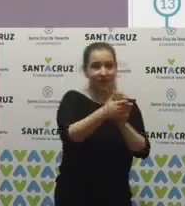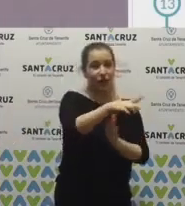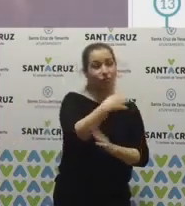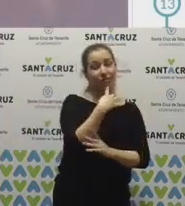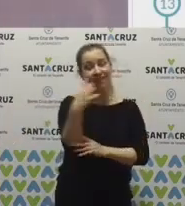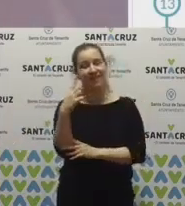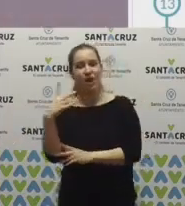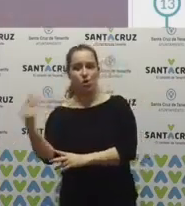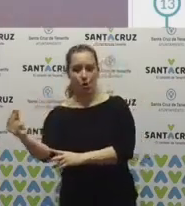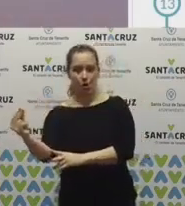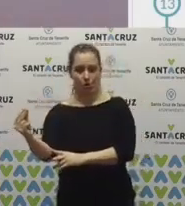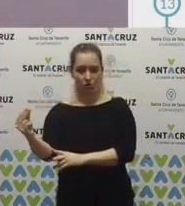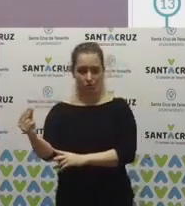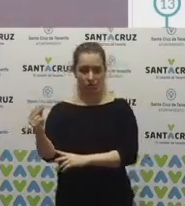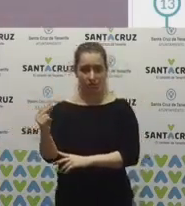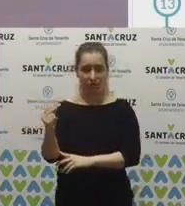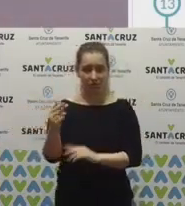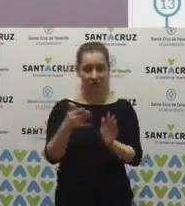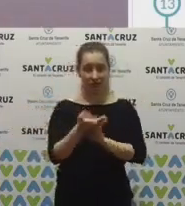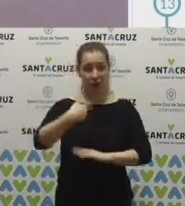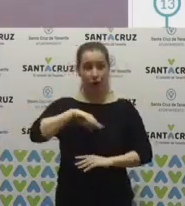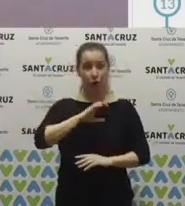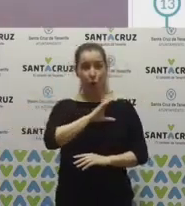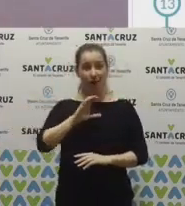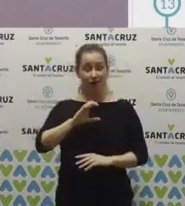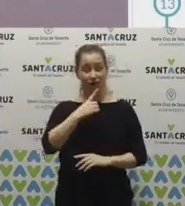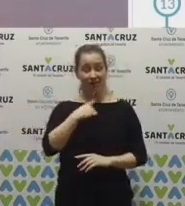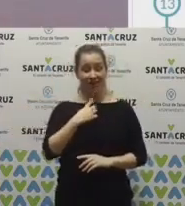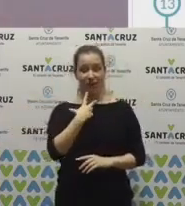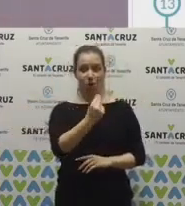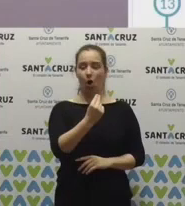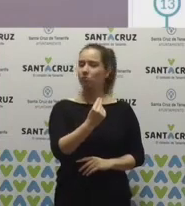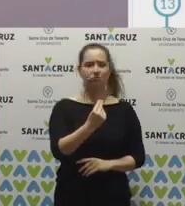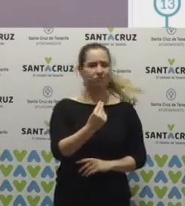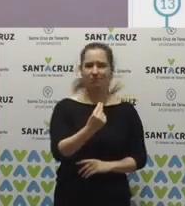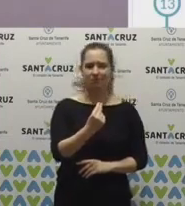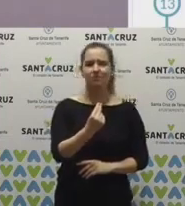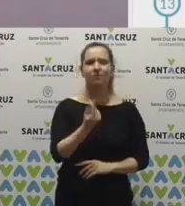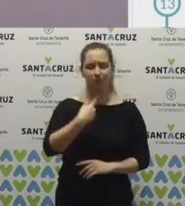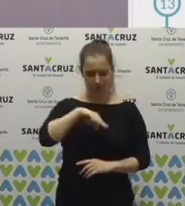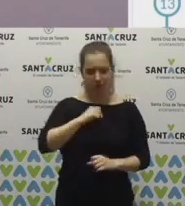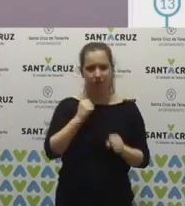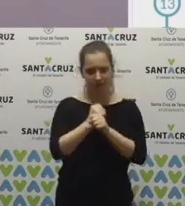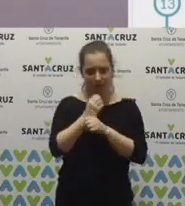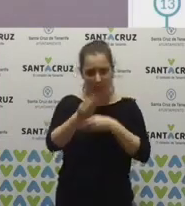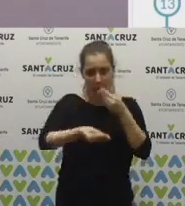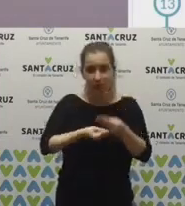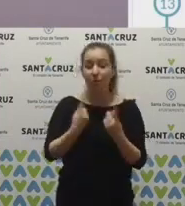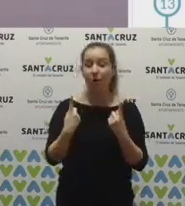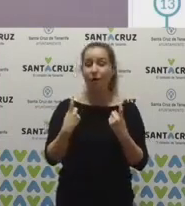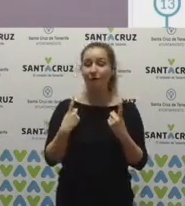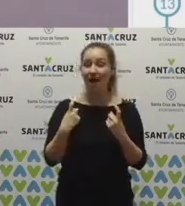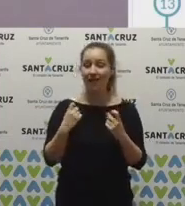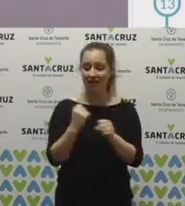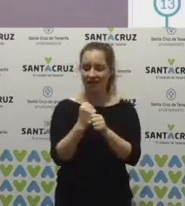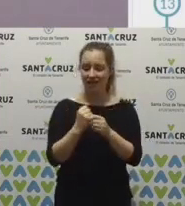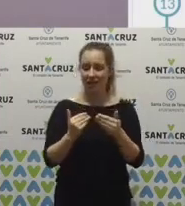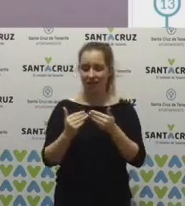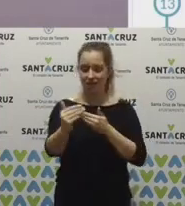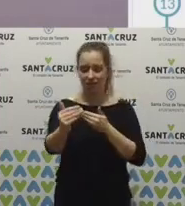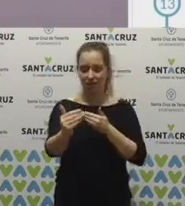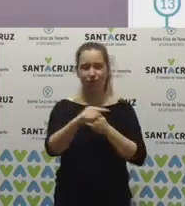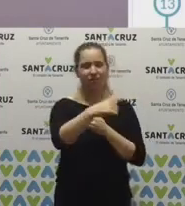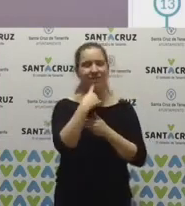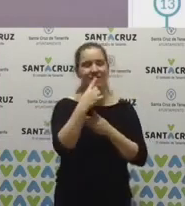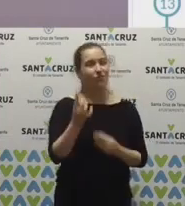por coalición pero que esto nos colisión se ha hecho un trabajo bien el trabajo se hizo pero queda un gran trabajo por hacer ocurrencias usted me hablaba de